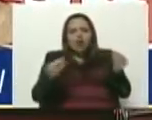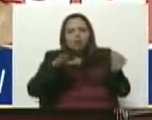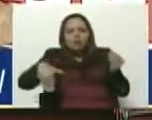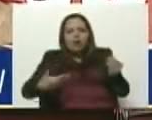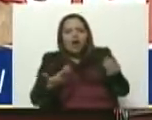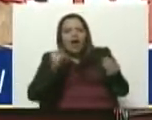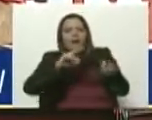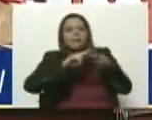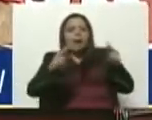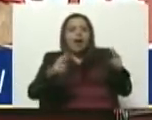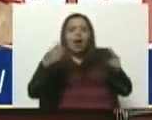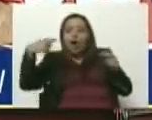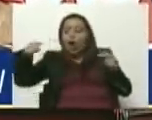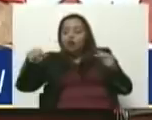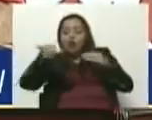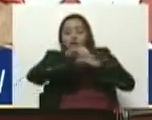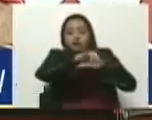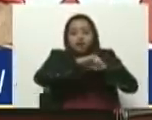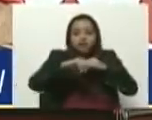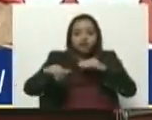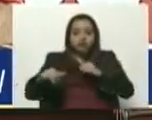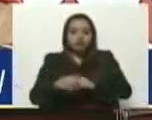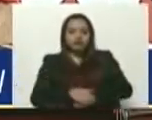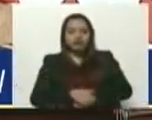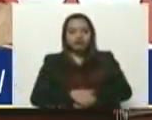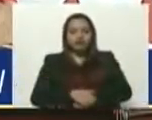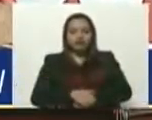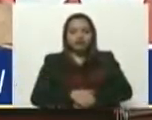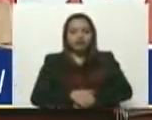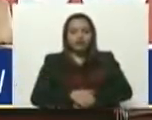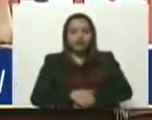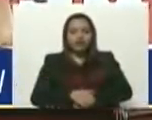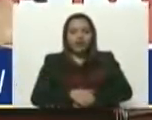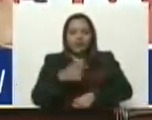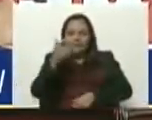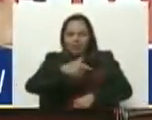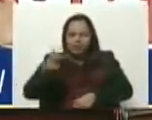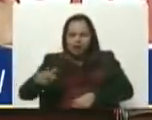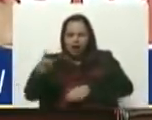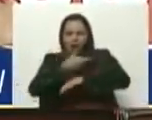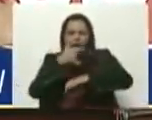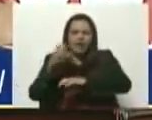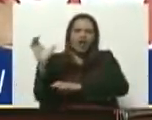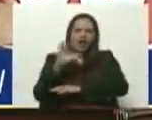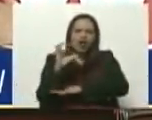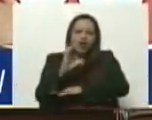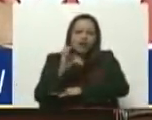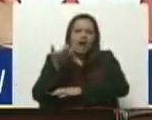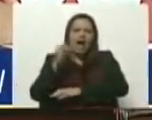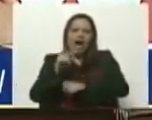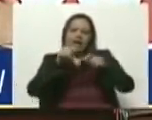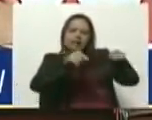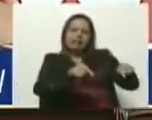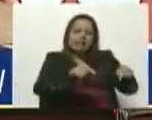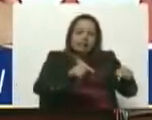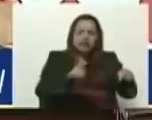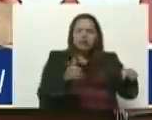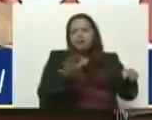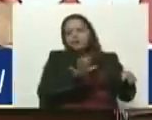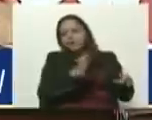paz con sus vecinos quienes gobiernan colombia ejercen desde allí bueno una especie